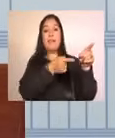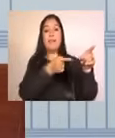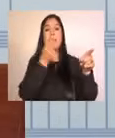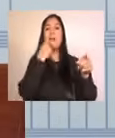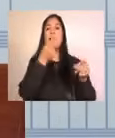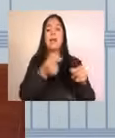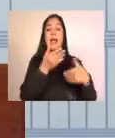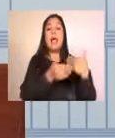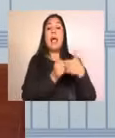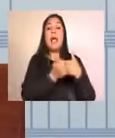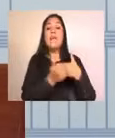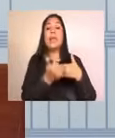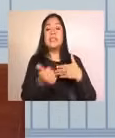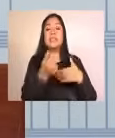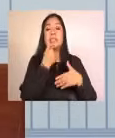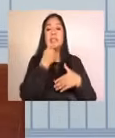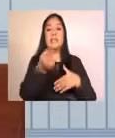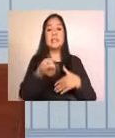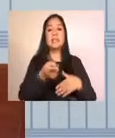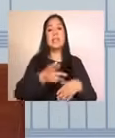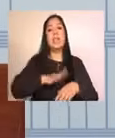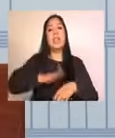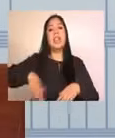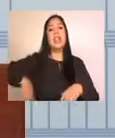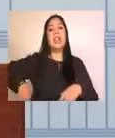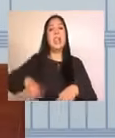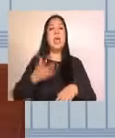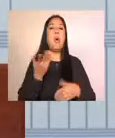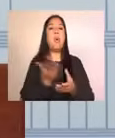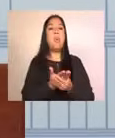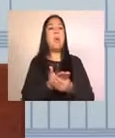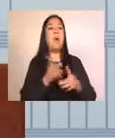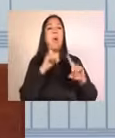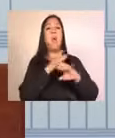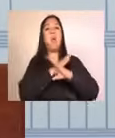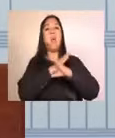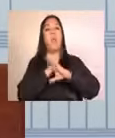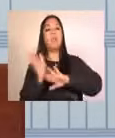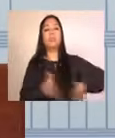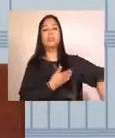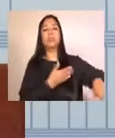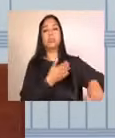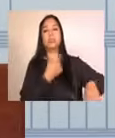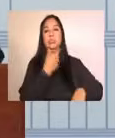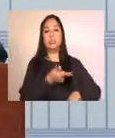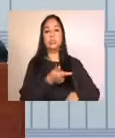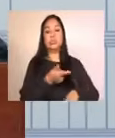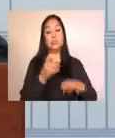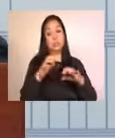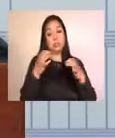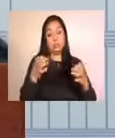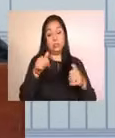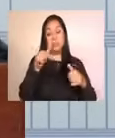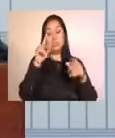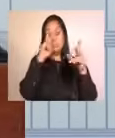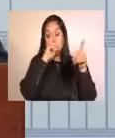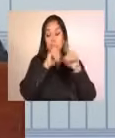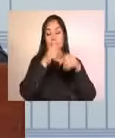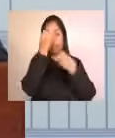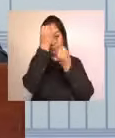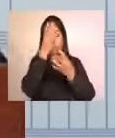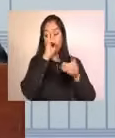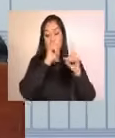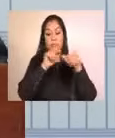avance tienda precisamente a clausurar estos casos de corrupción. también platicarles que, y es algo muy importante,